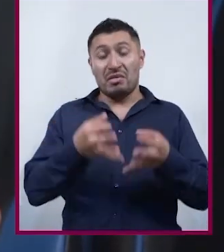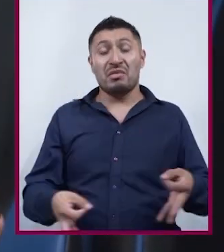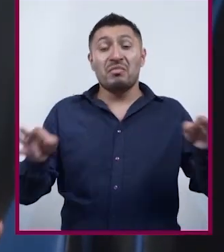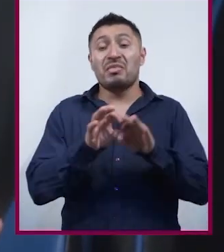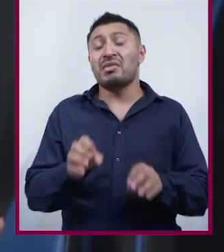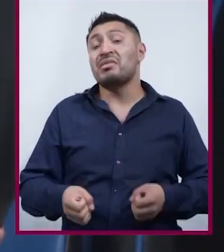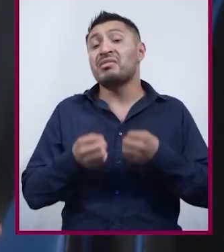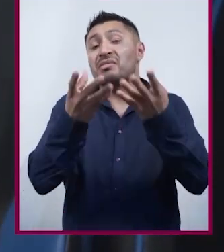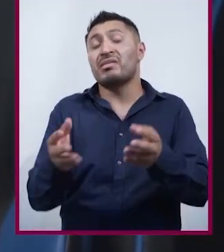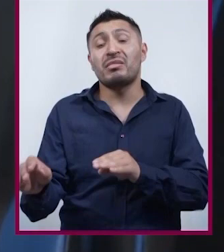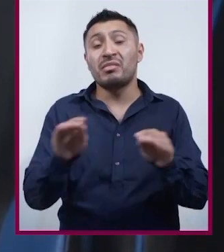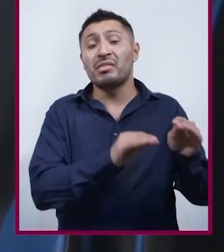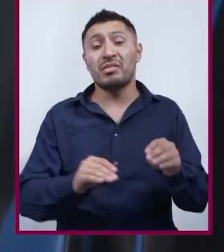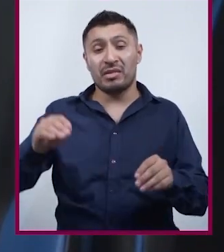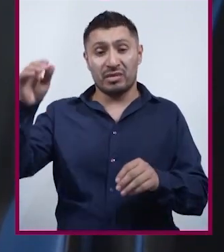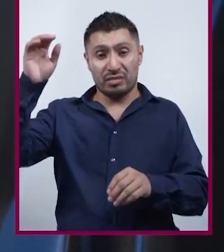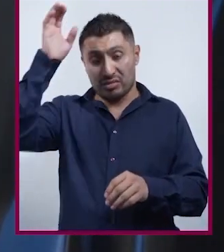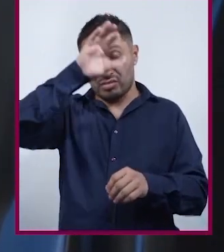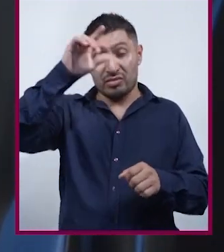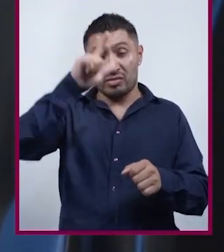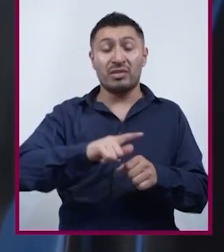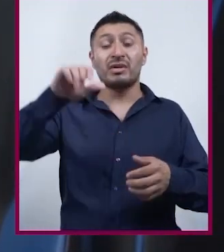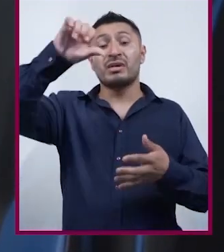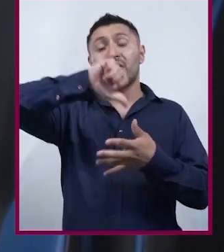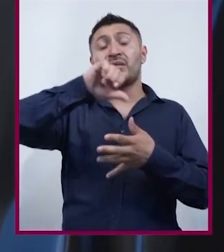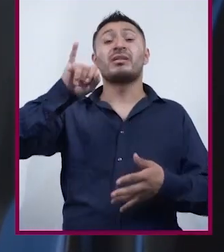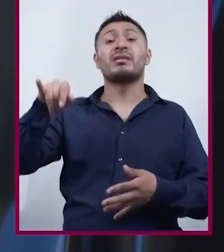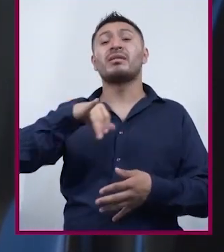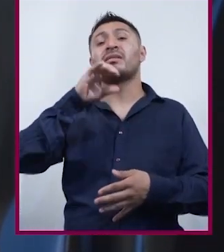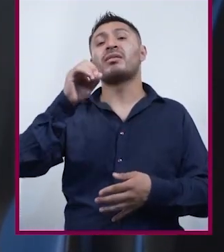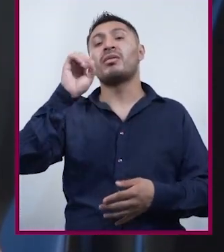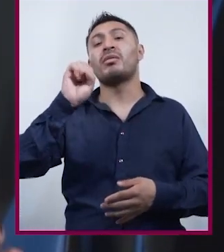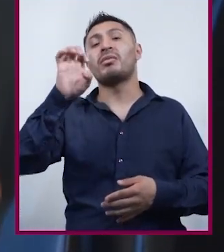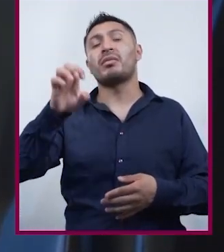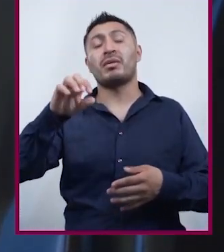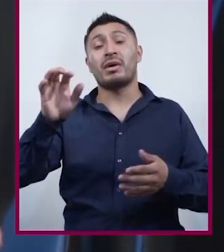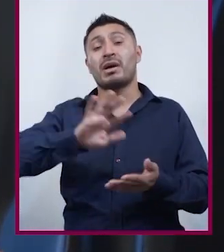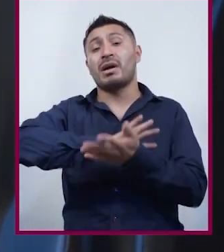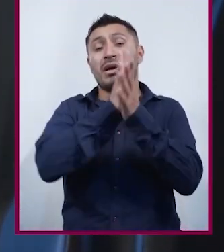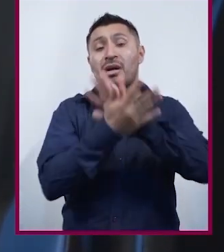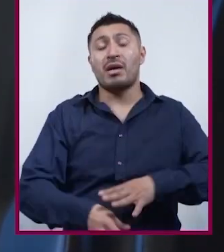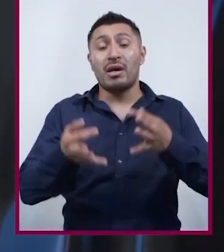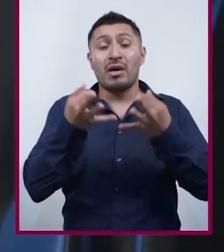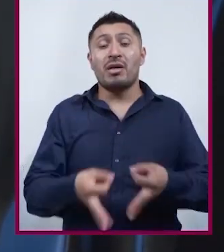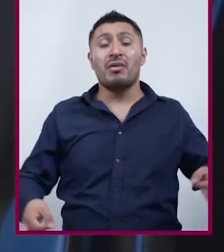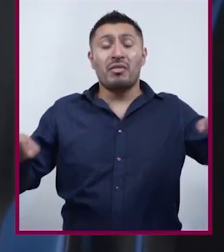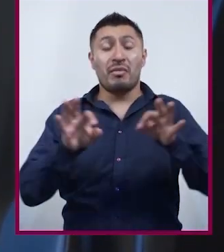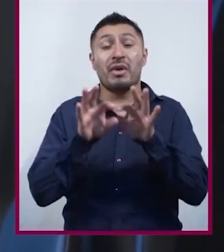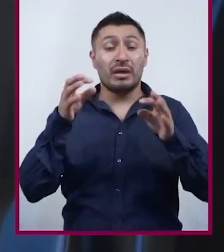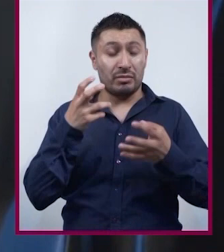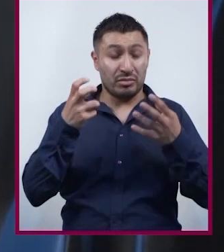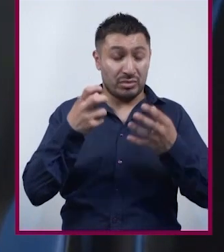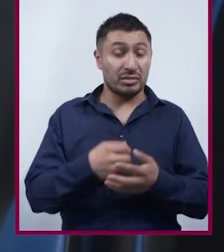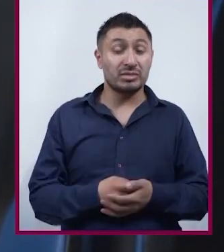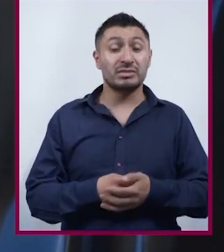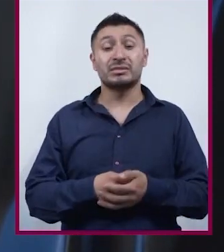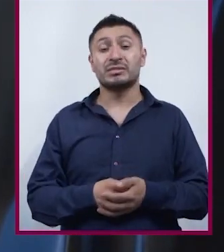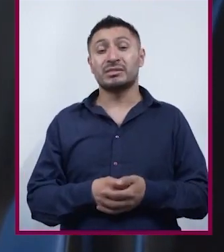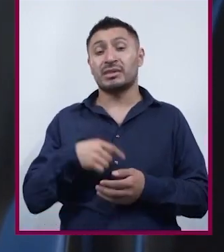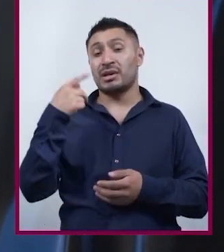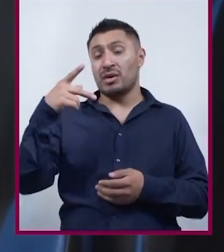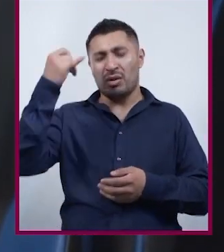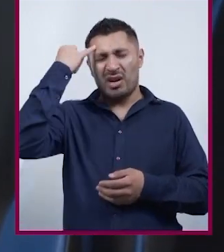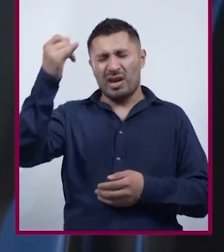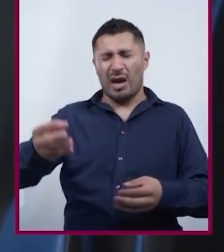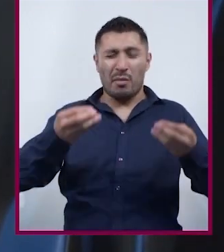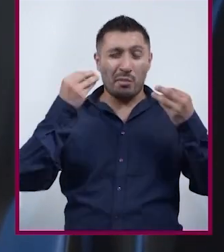los movimientos filosóficos y culturales de América Latina, José Vasconcelos se convirtió en una figura fundamental de su tiempo.